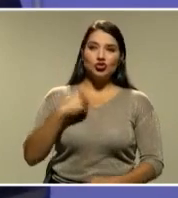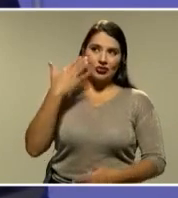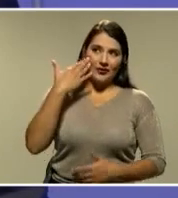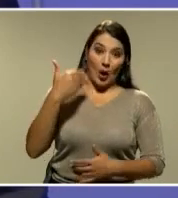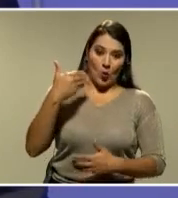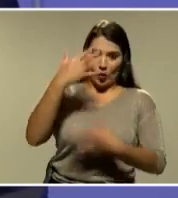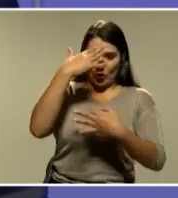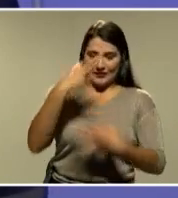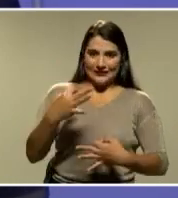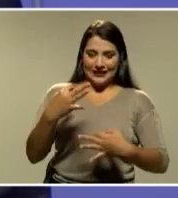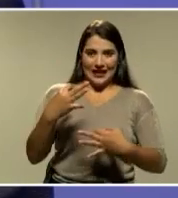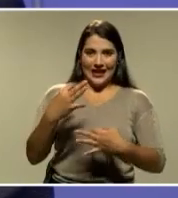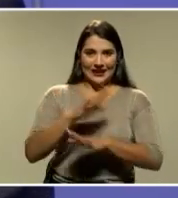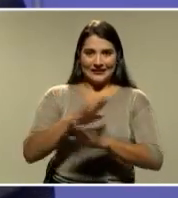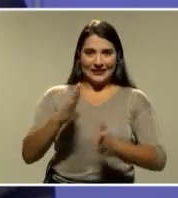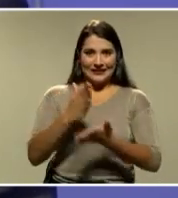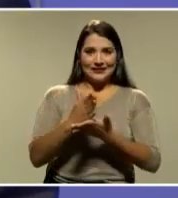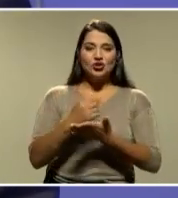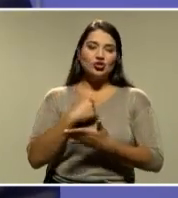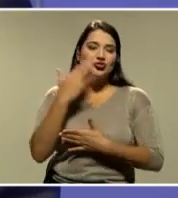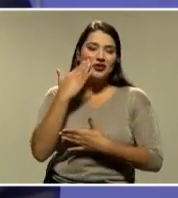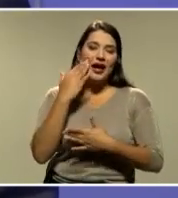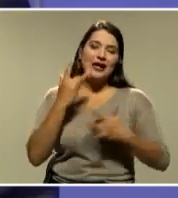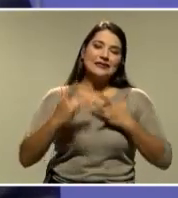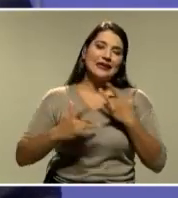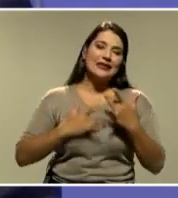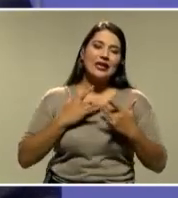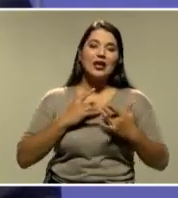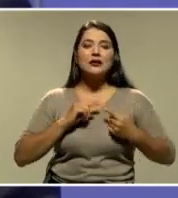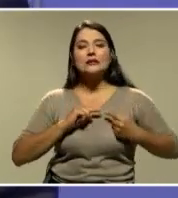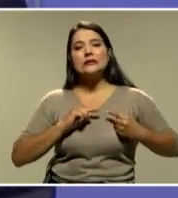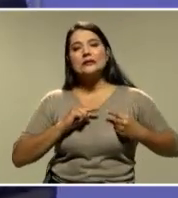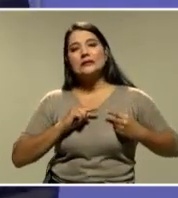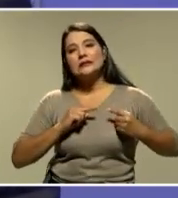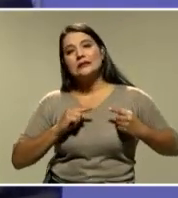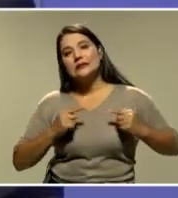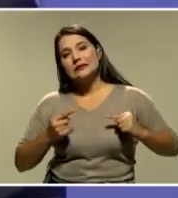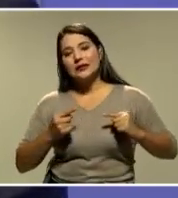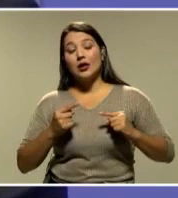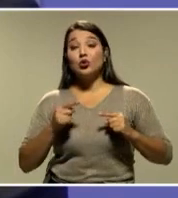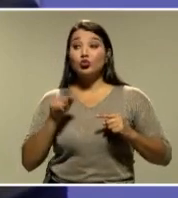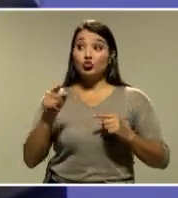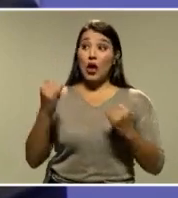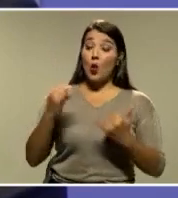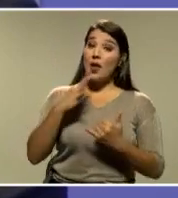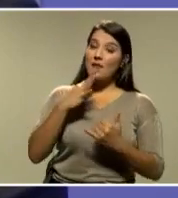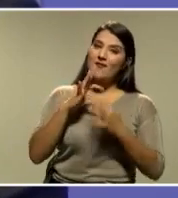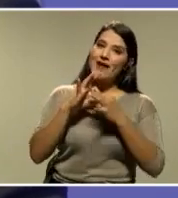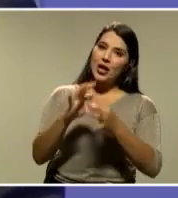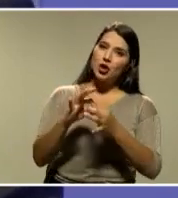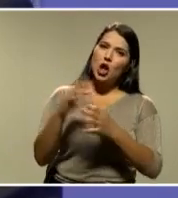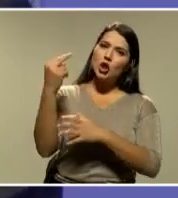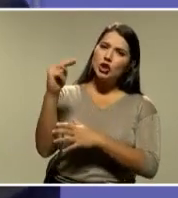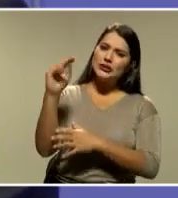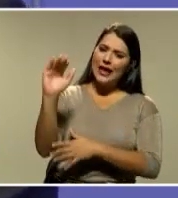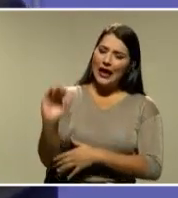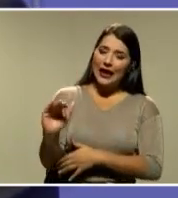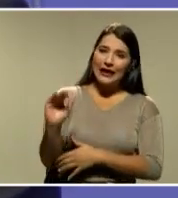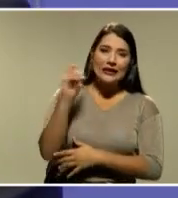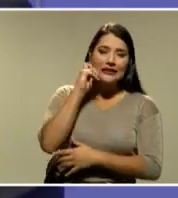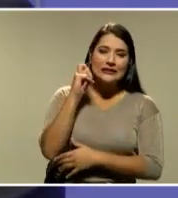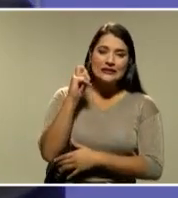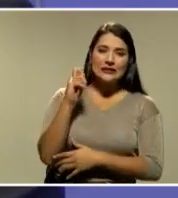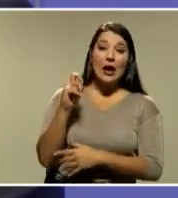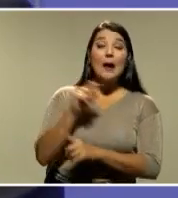pues iba a sentir esa nostalgia y sobre todo cuando me quedo, bueno, usted menciona ahora el caso de la niña, pero cuando me quedo viendo noticias, a mí me gusta mucho la